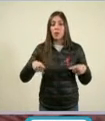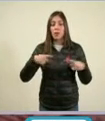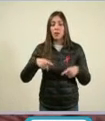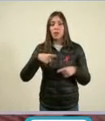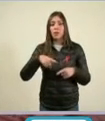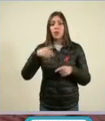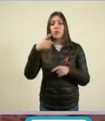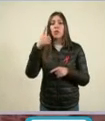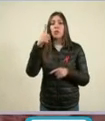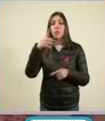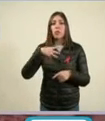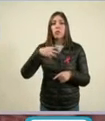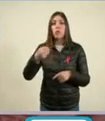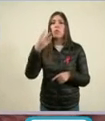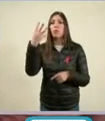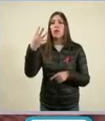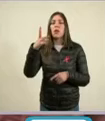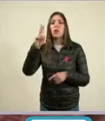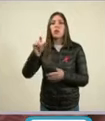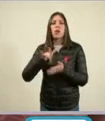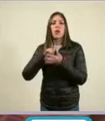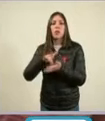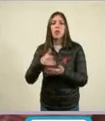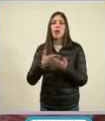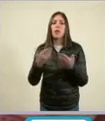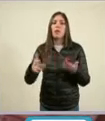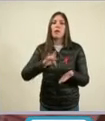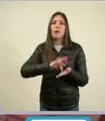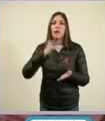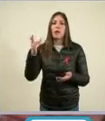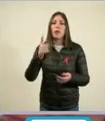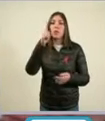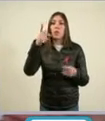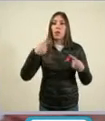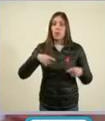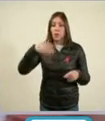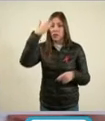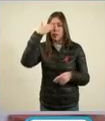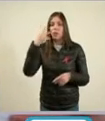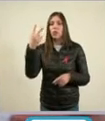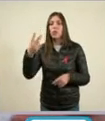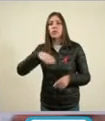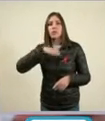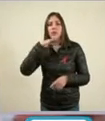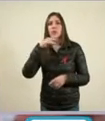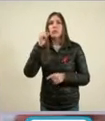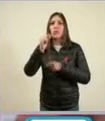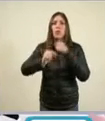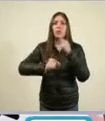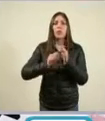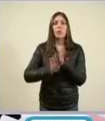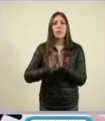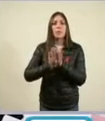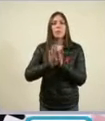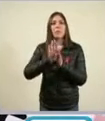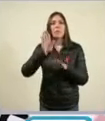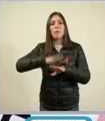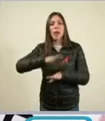contagiada, 4 lo ignoraban. Hoy por hoy, gracias a estas clínicas, por una persona que lo sabe, 2 lo ignoran, ¿no? Vamos avanzando.